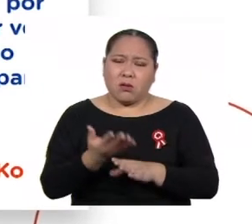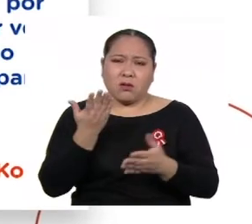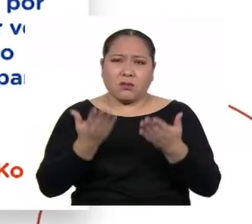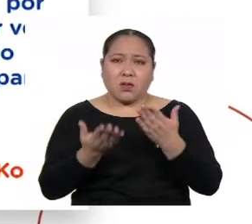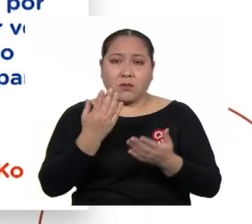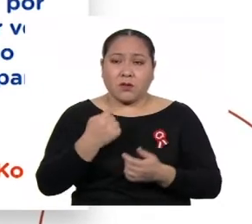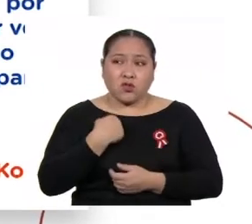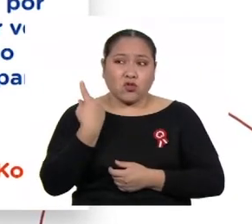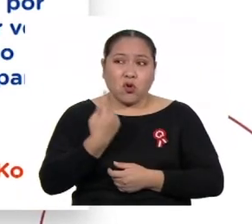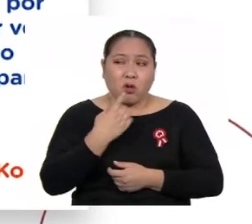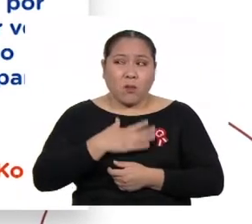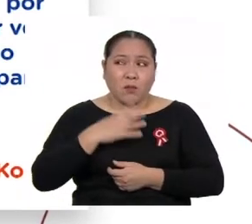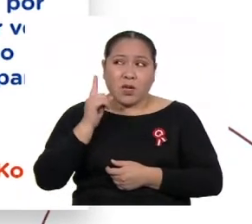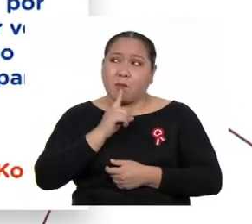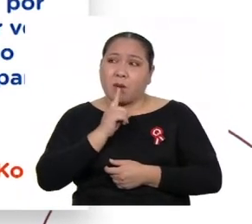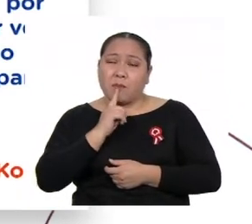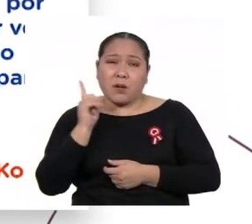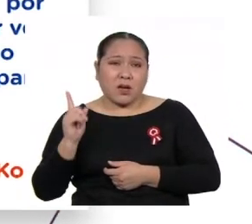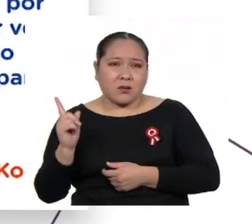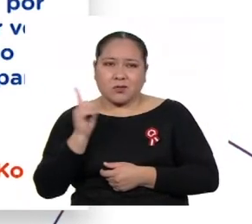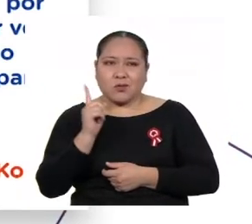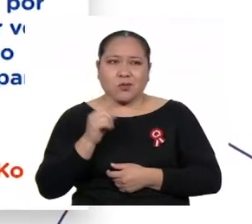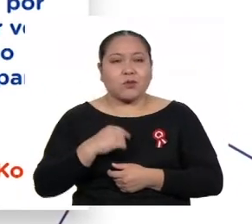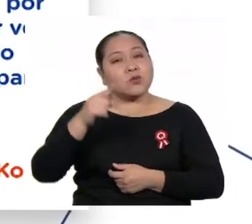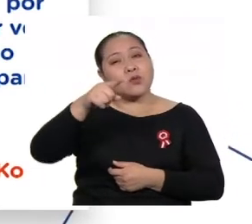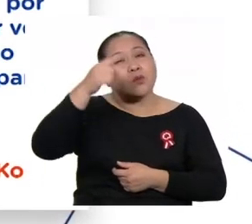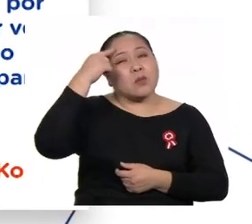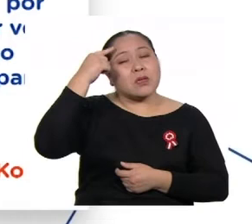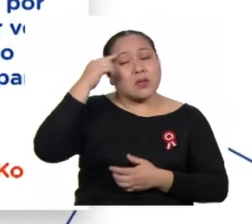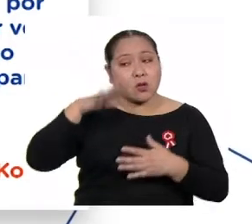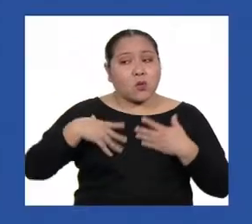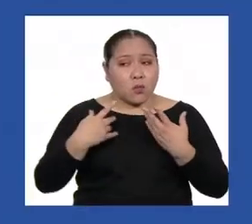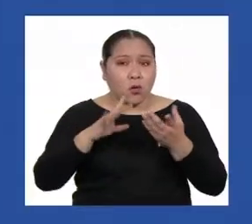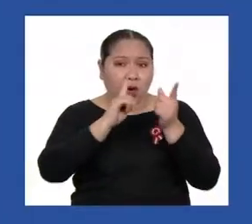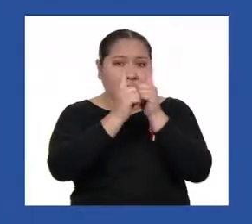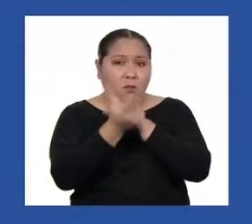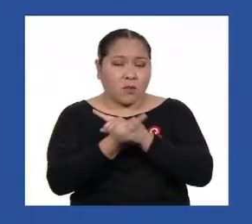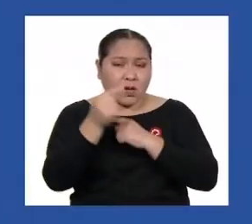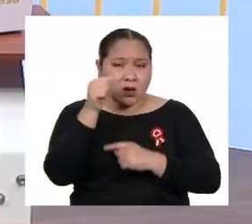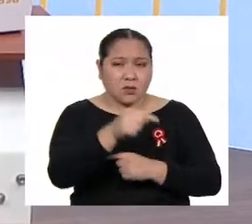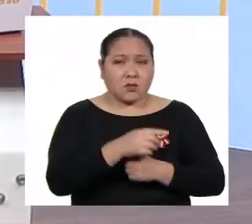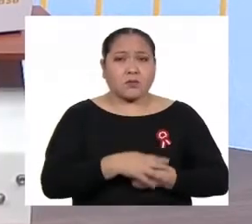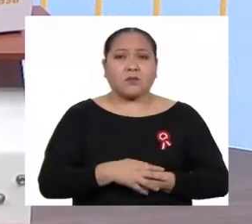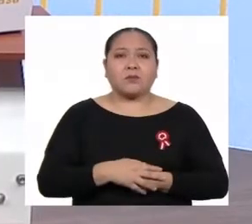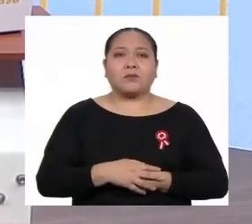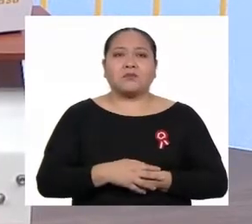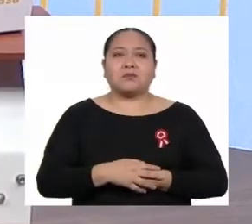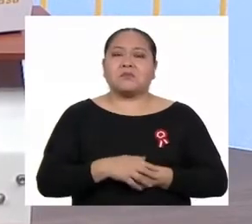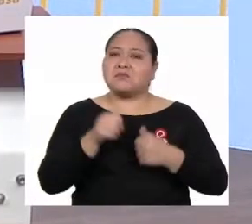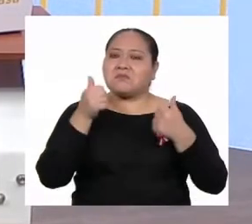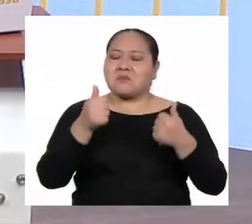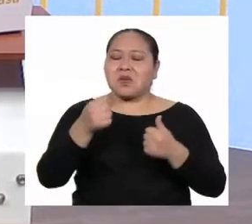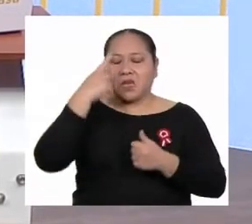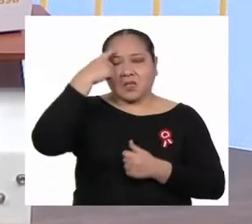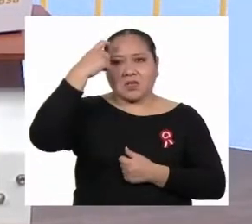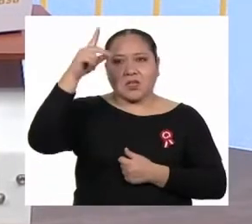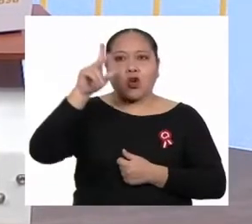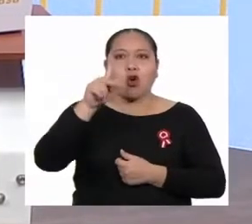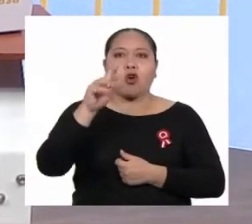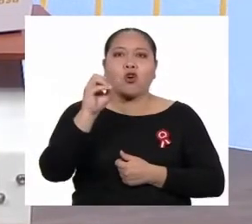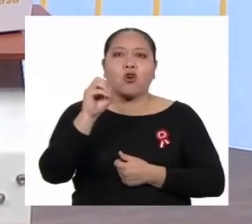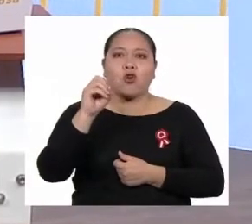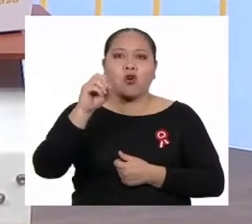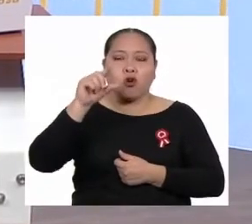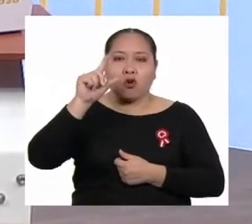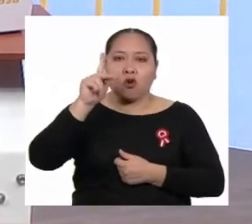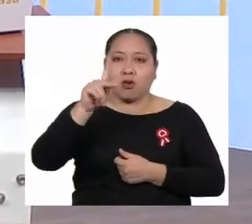pasa solo a mi papá. ¿Cree que yo podría hacer algo para cambiar eso? ¡Qué genial tu sueño, Coqui! Lo